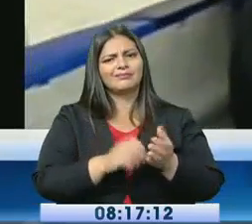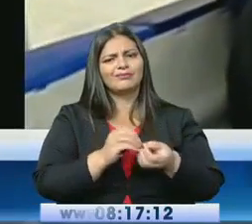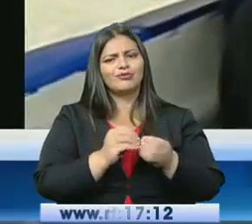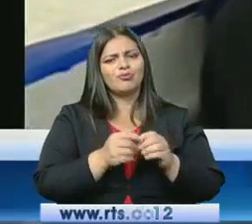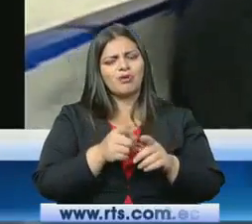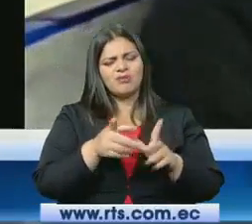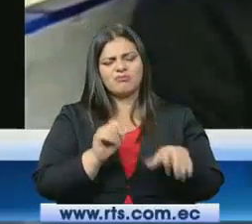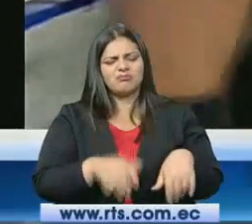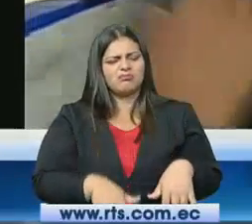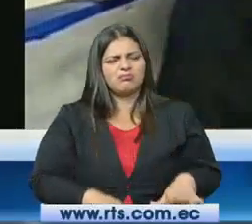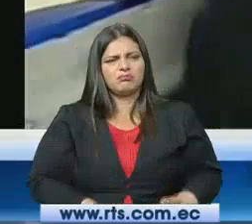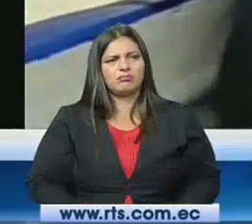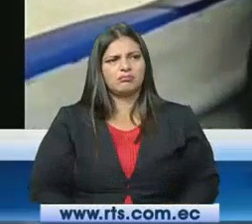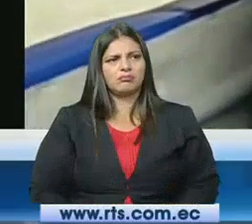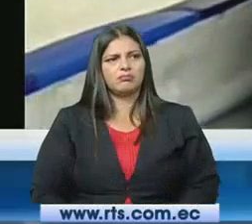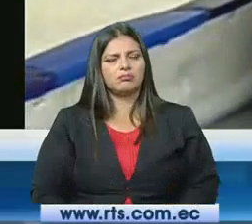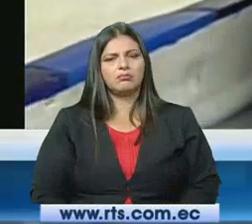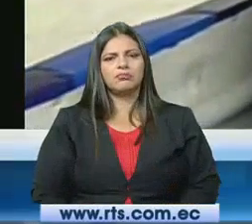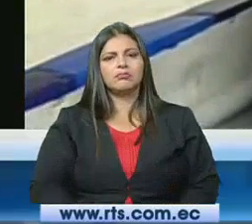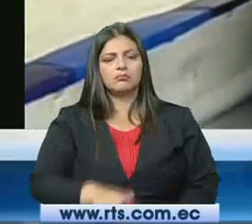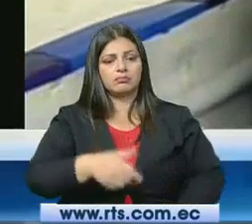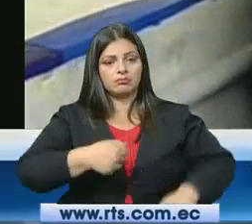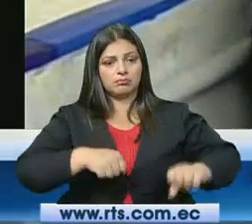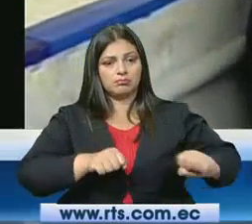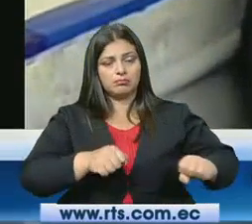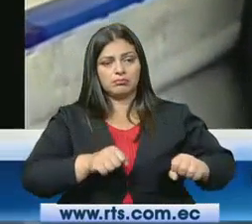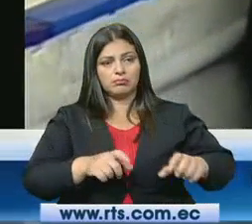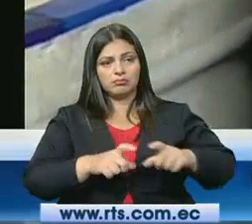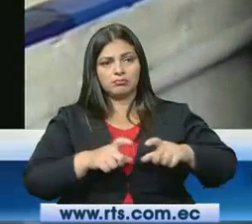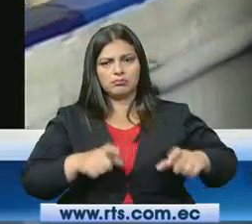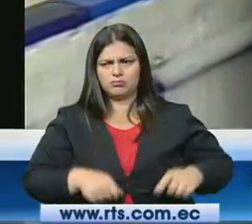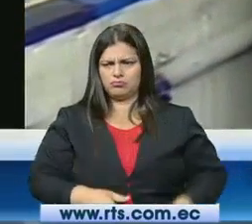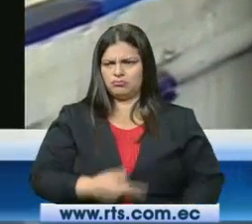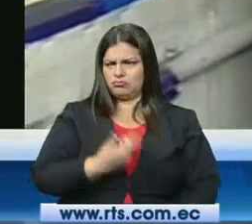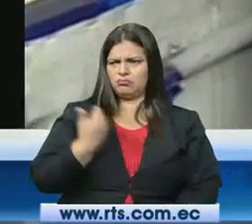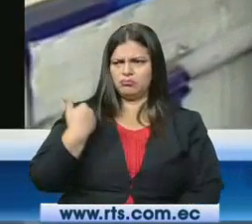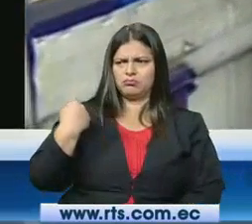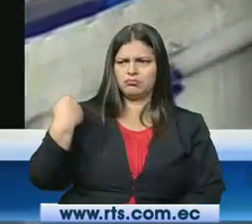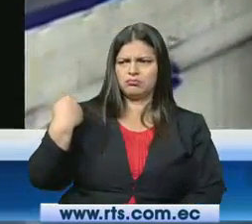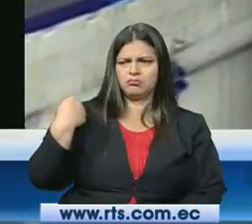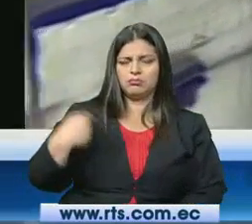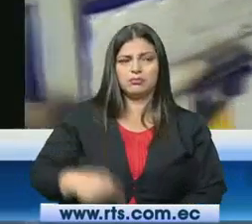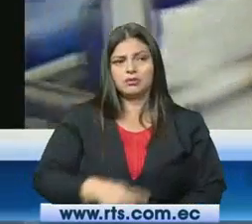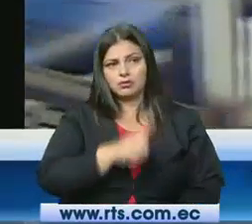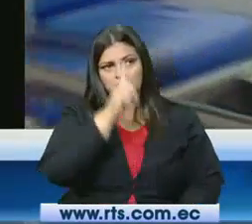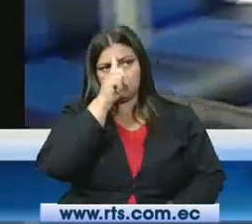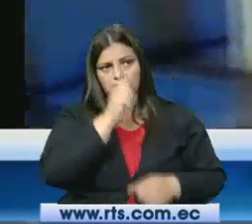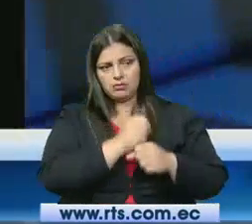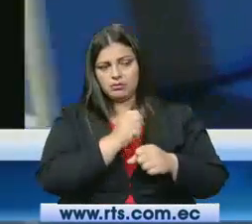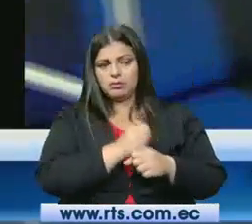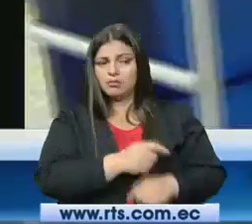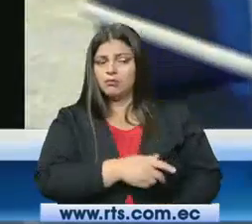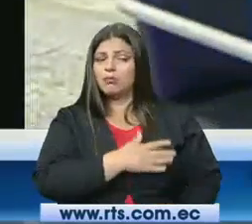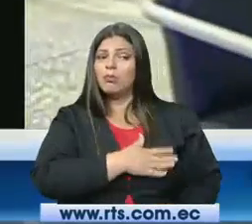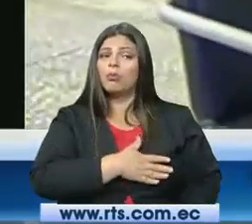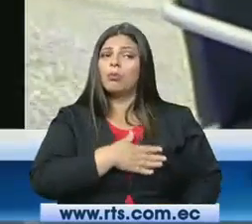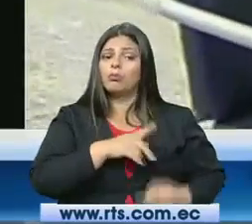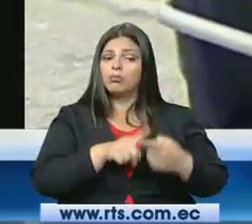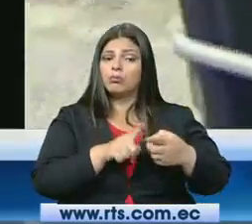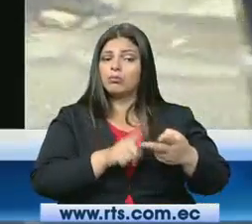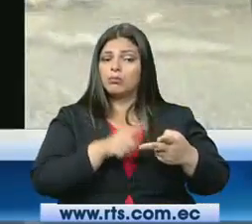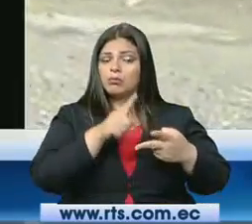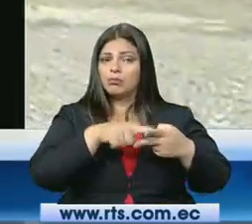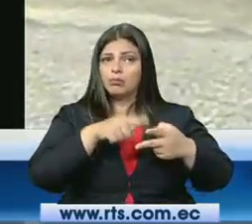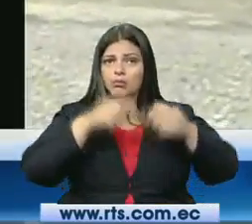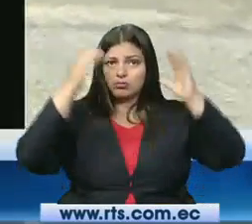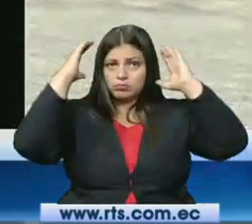pasó con las placas del vehículo? Están atrás. En las placas. ¿Anda trabajando? Sí. Trate de cargar el casco y la licencia. Ya, bueno. No se salga la vía principal que